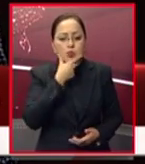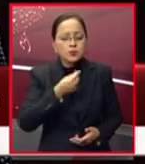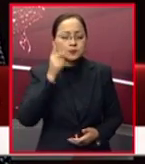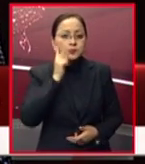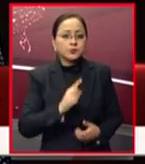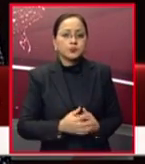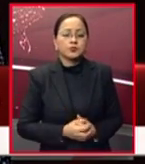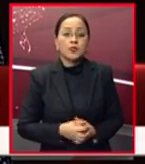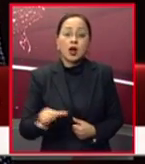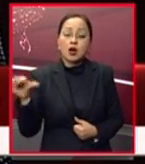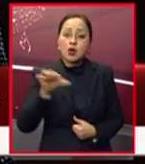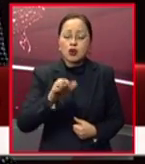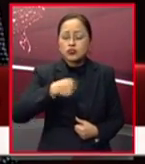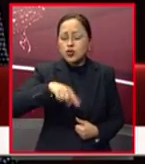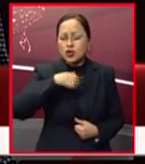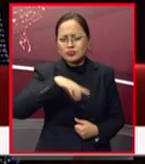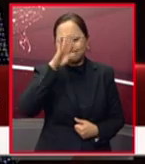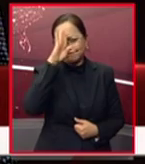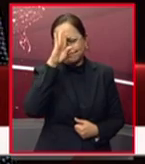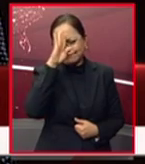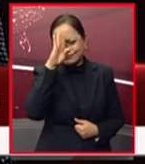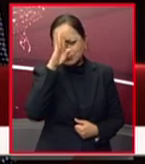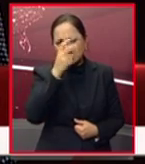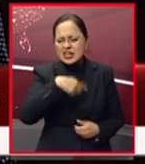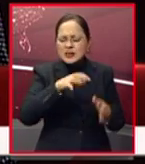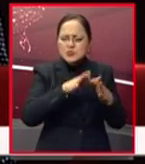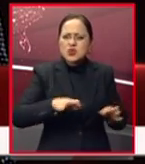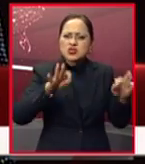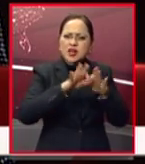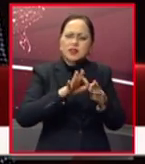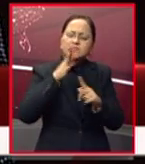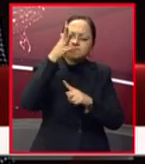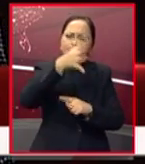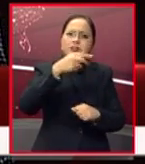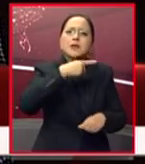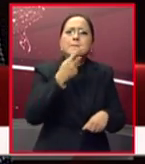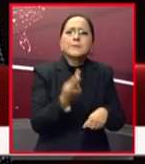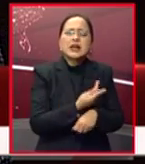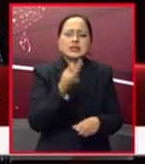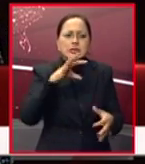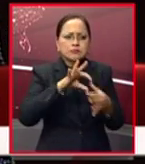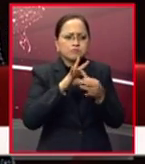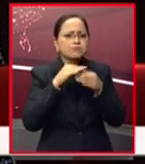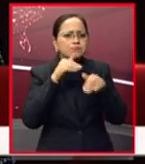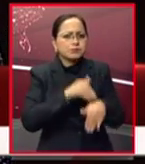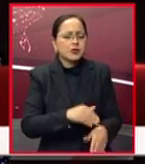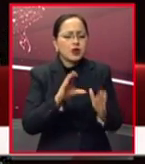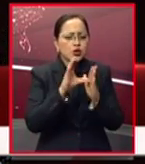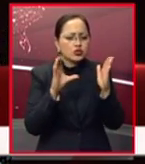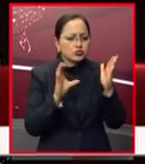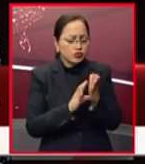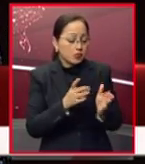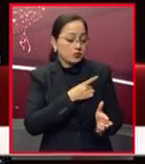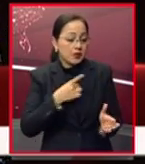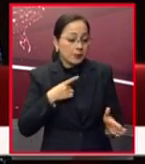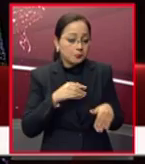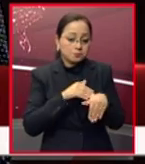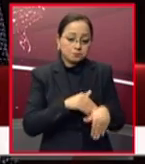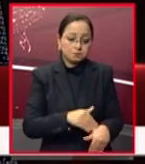Hoy, reflexionemos sobre la importancia y trascendencia de cumplir los preceptos que establece nuestra Carta